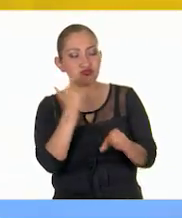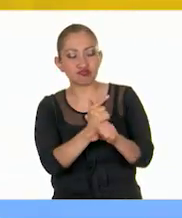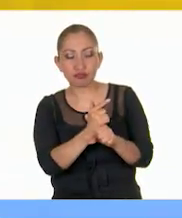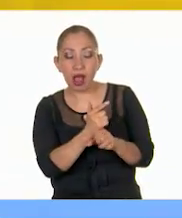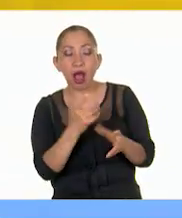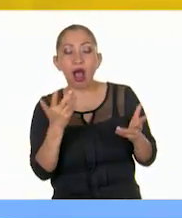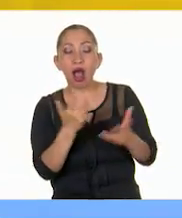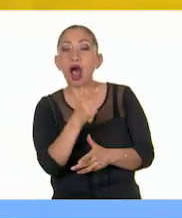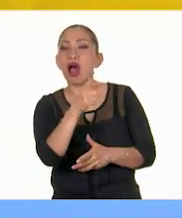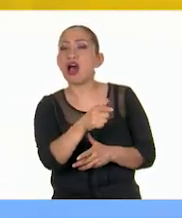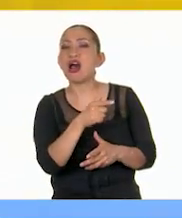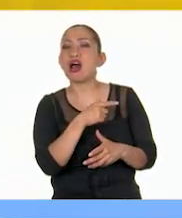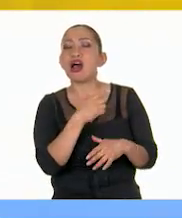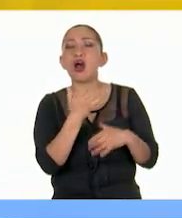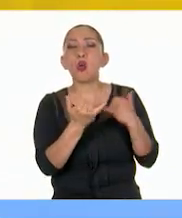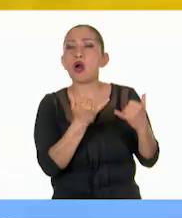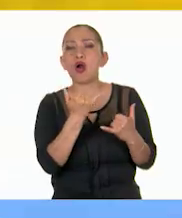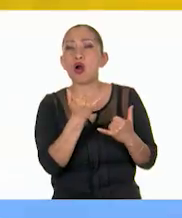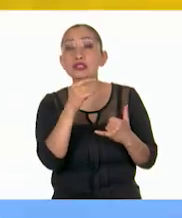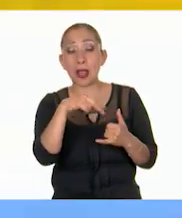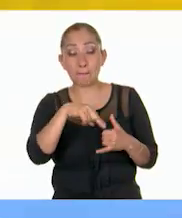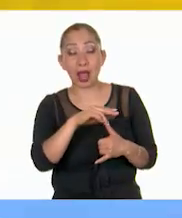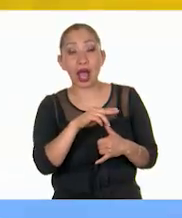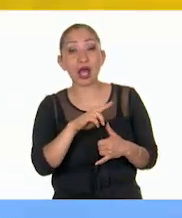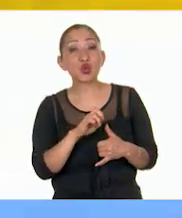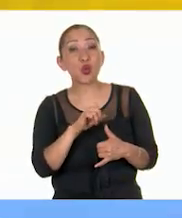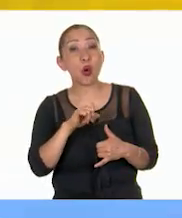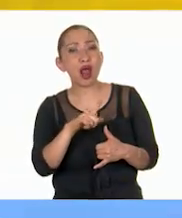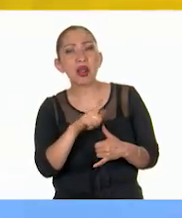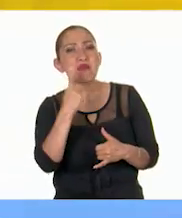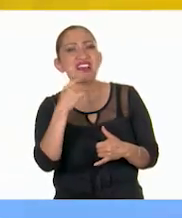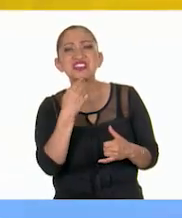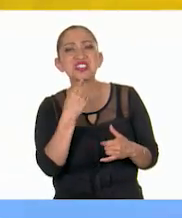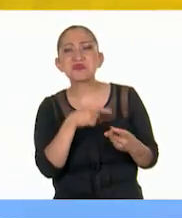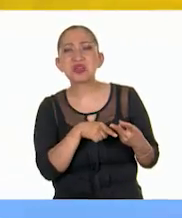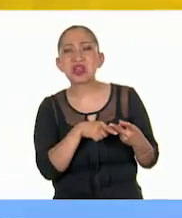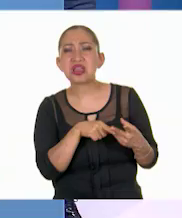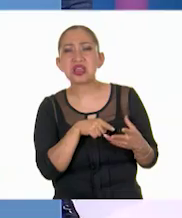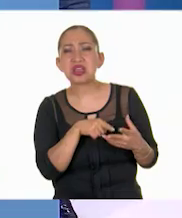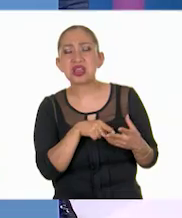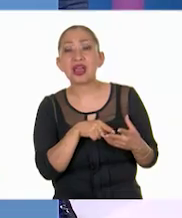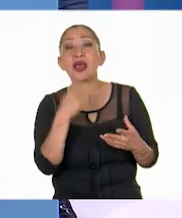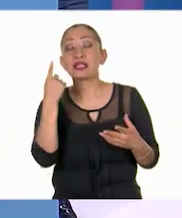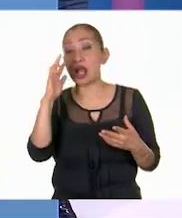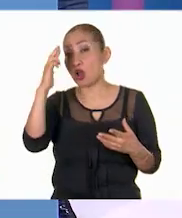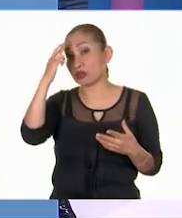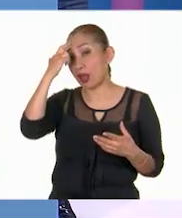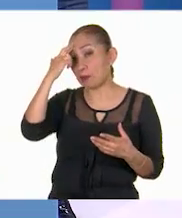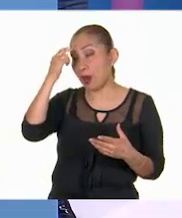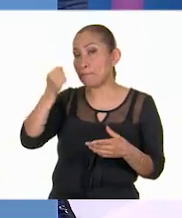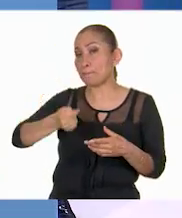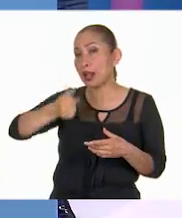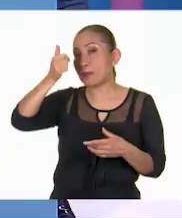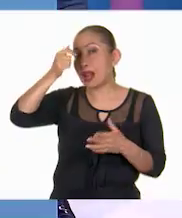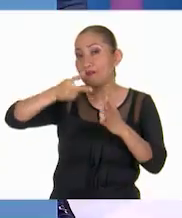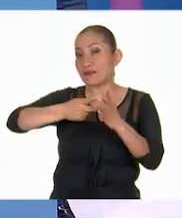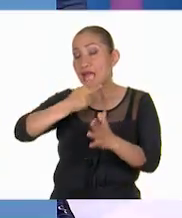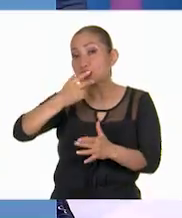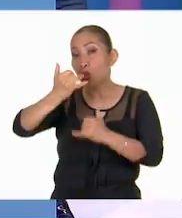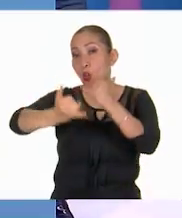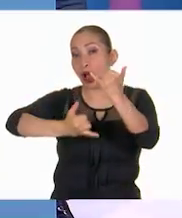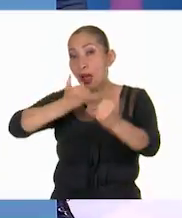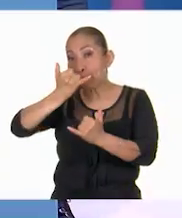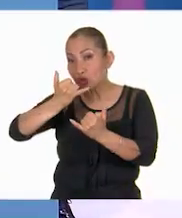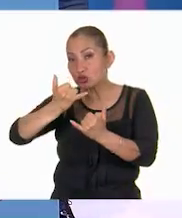identificamos la función de los manuales de juegos. Sí, y para ello recordamos las primeras veces en que